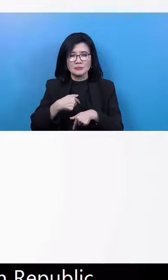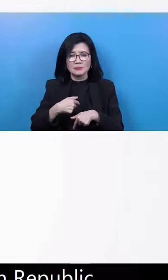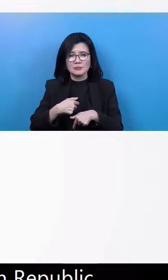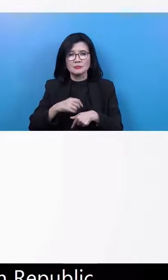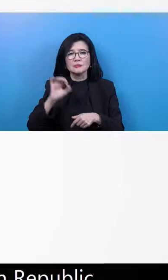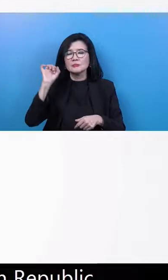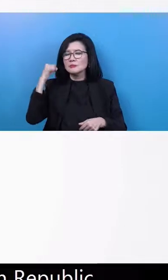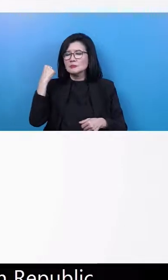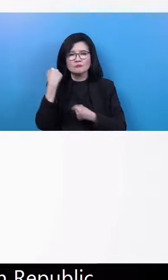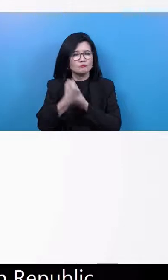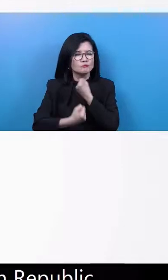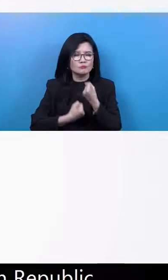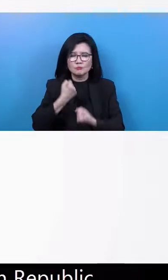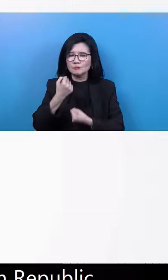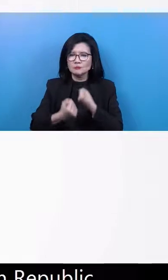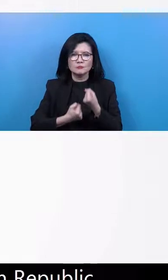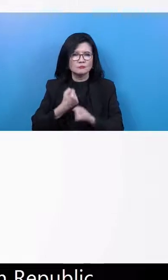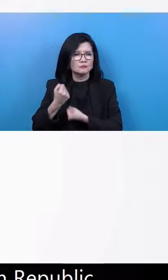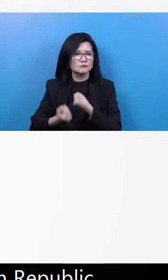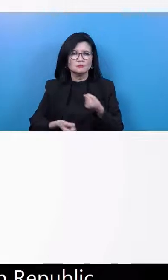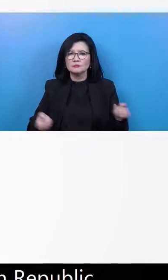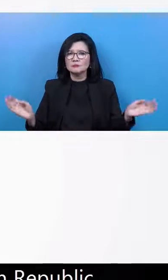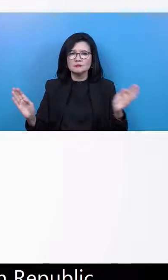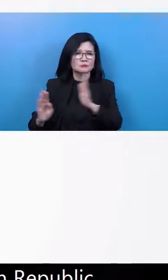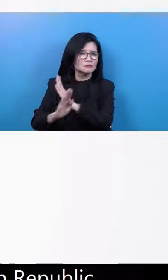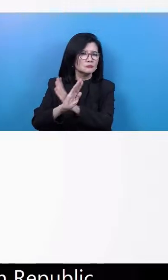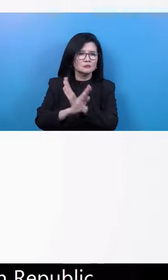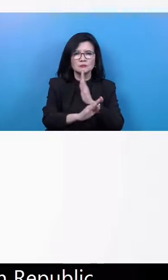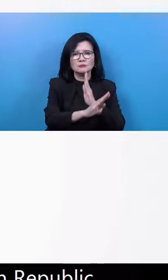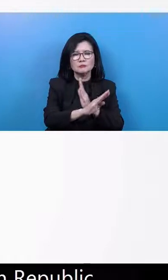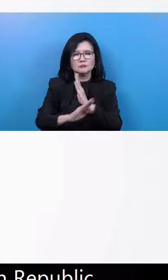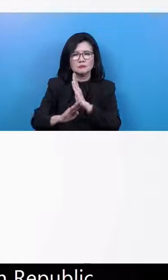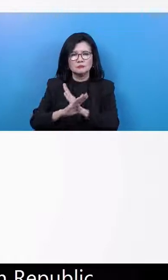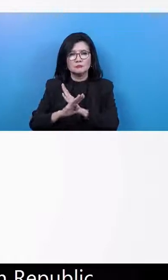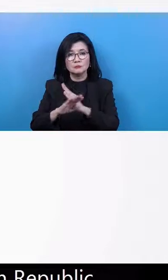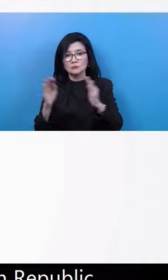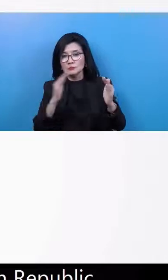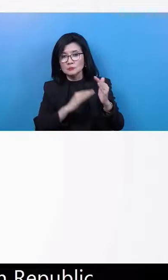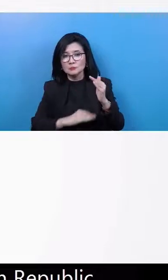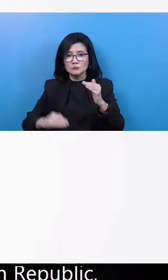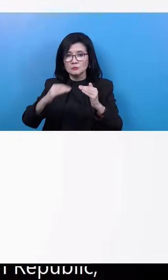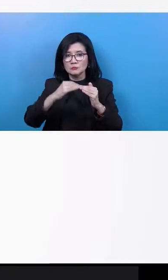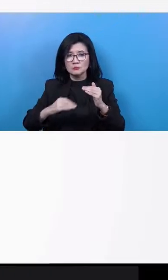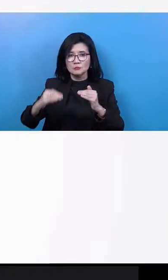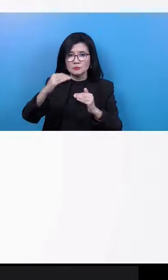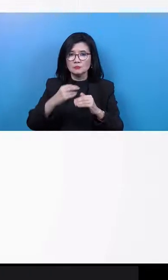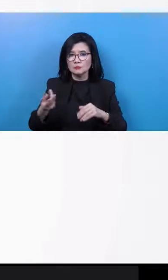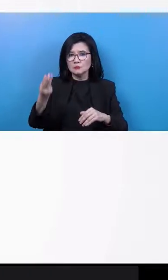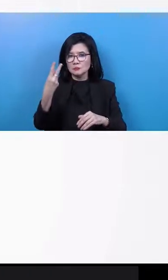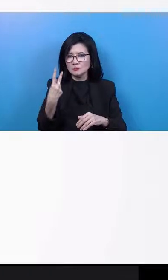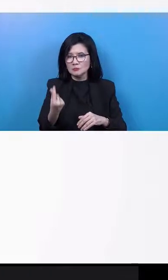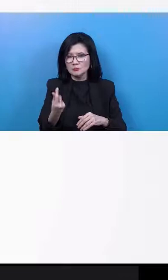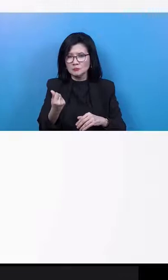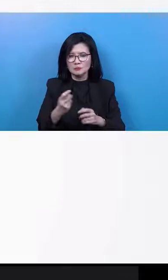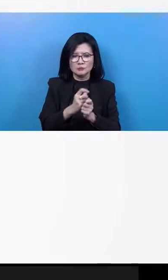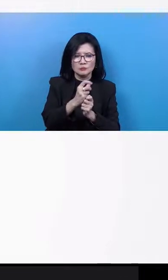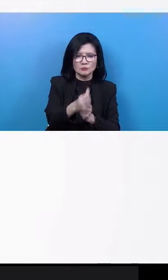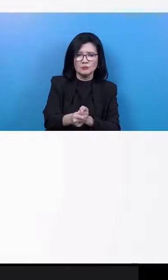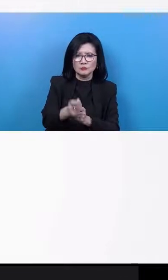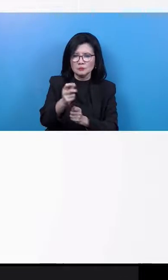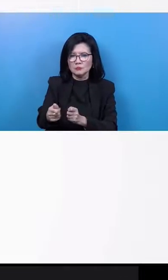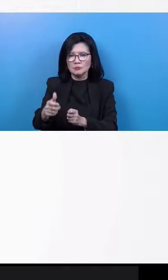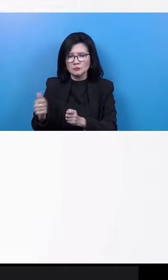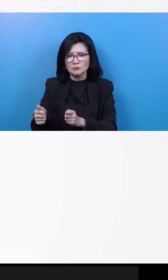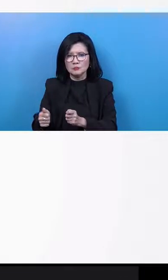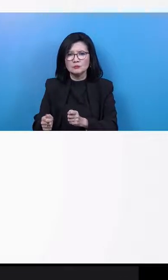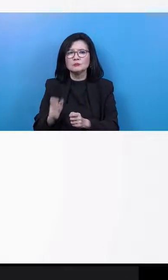para poder sobrevivir en esta situación. Esto determinó que en el año 2020